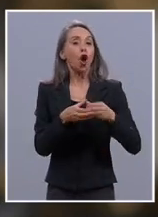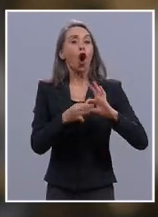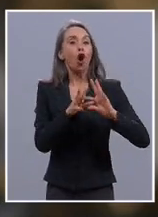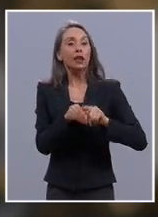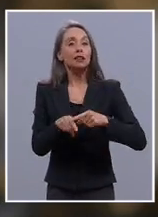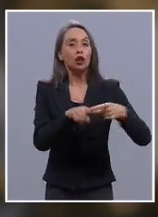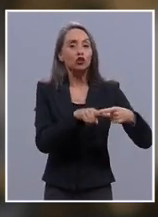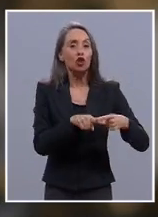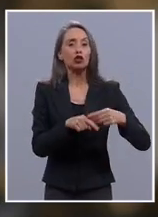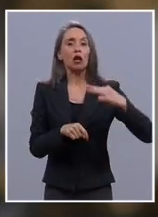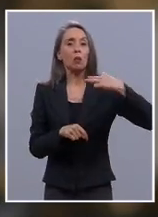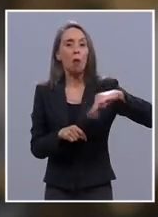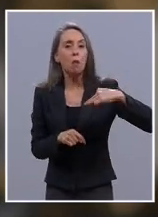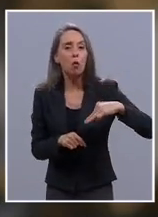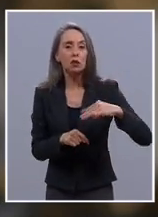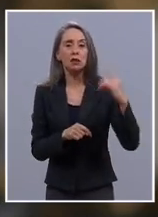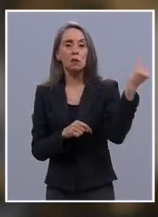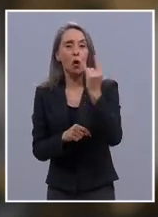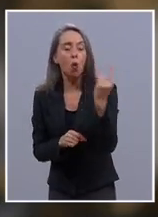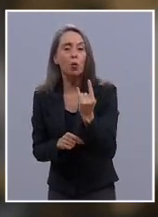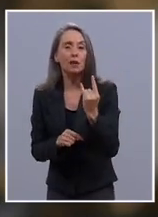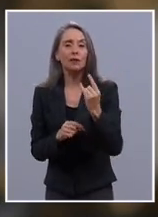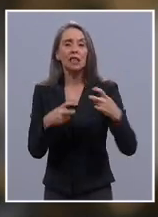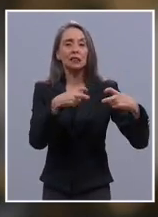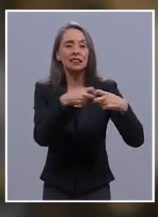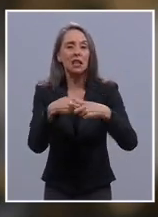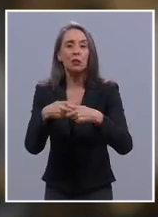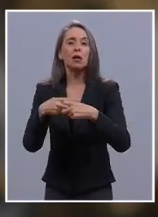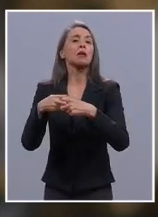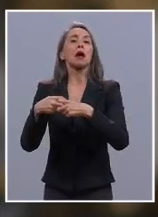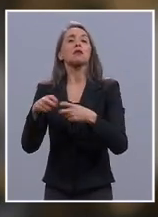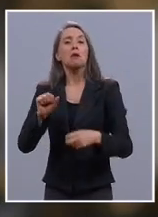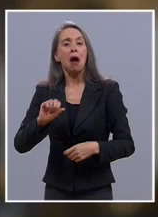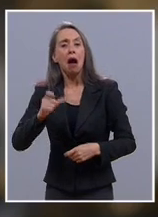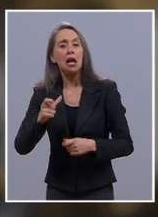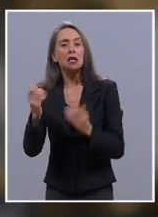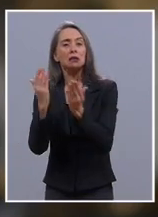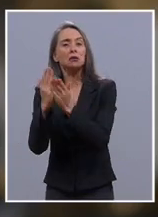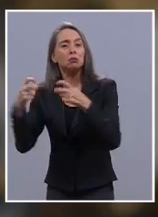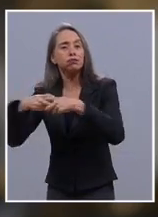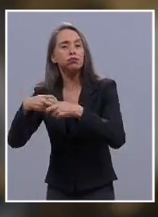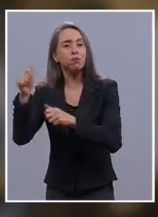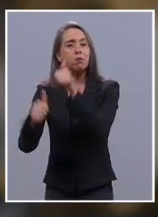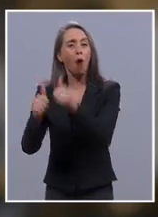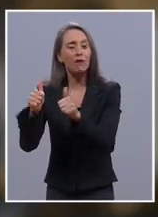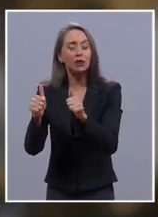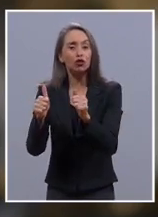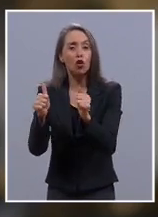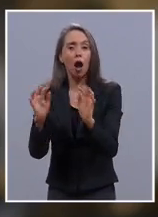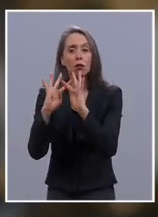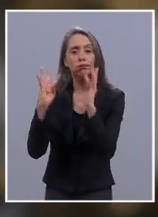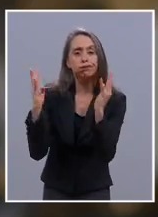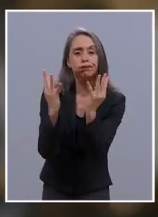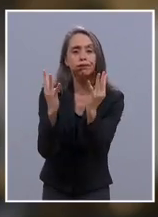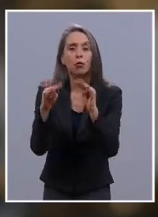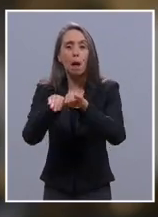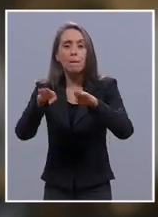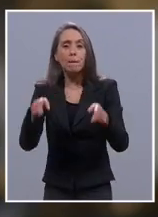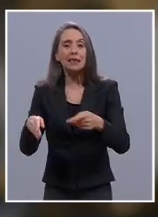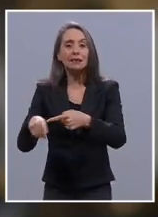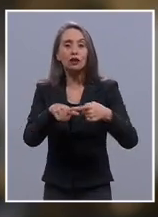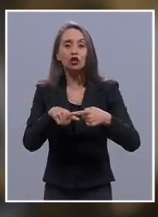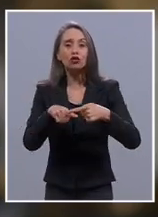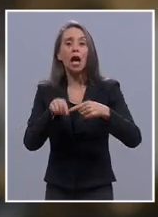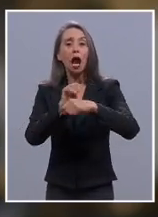los municipios universidades sindicatos gremios colegios profesionales muchos de ellos a través de la mesa social